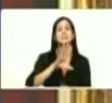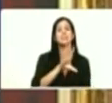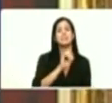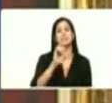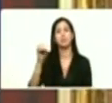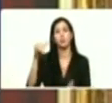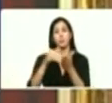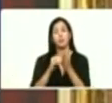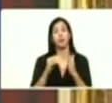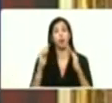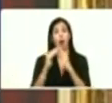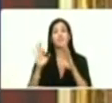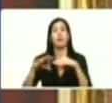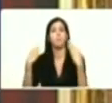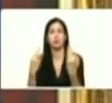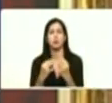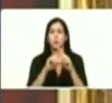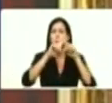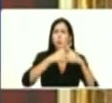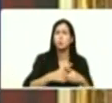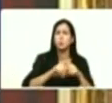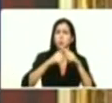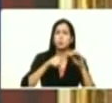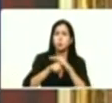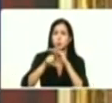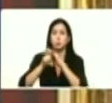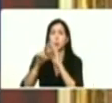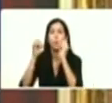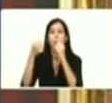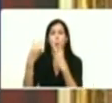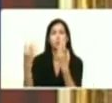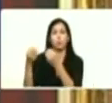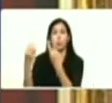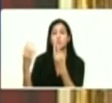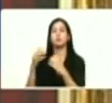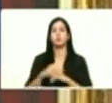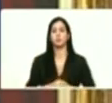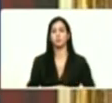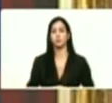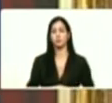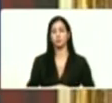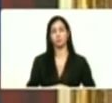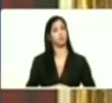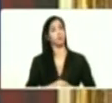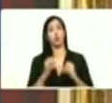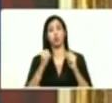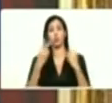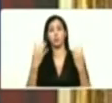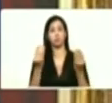tenemos bueno imagínense me están sorprendiendo con la actualización de la cifra